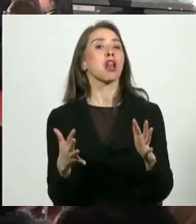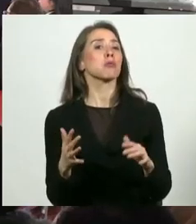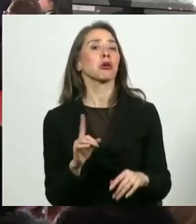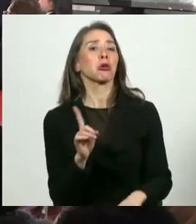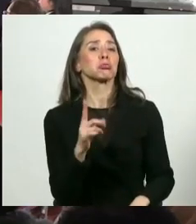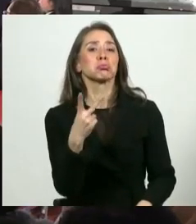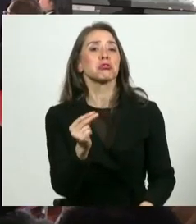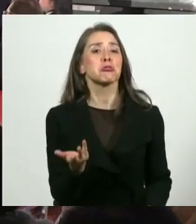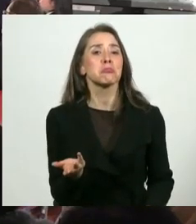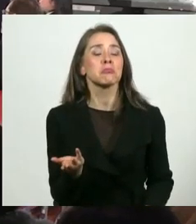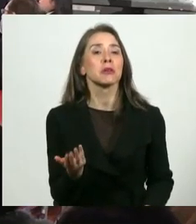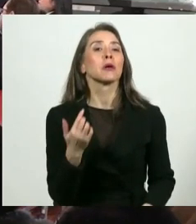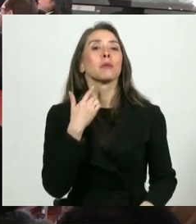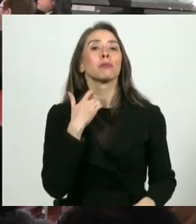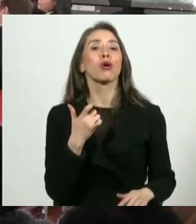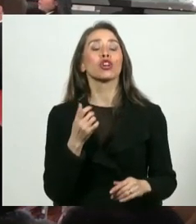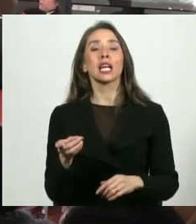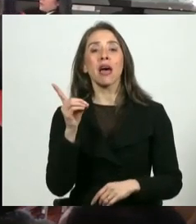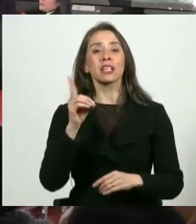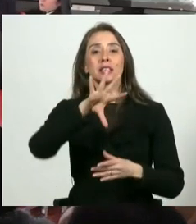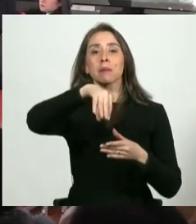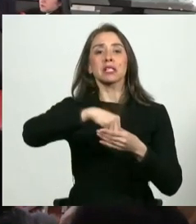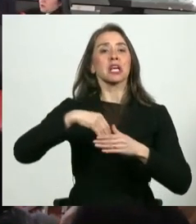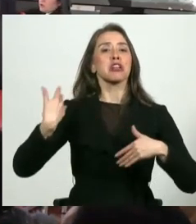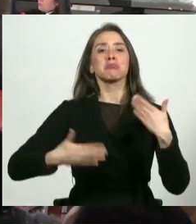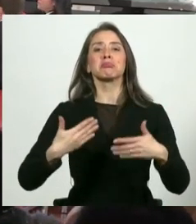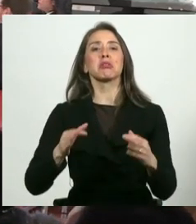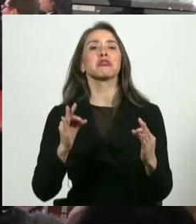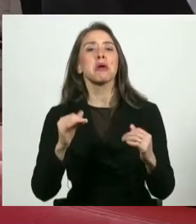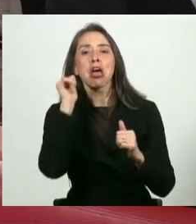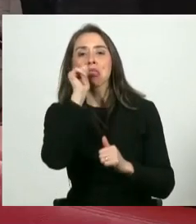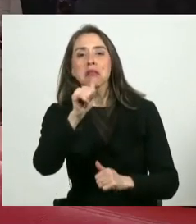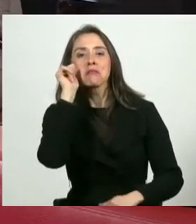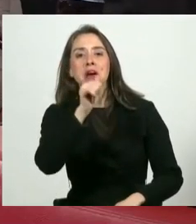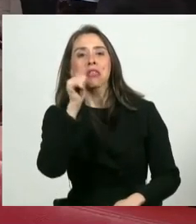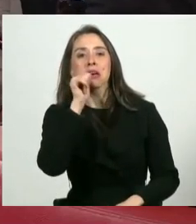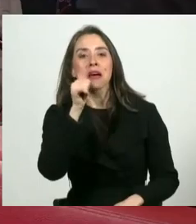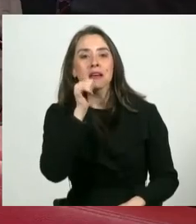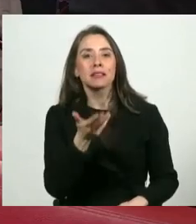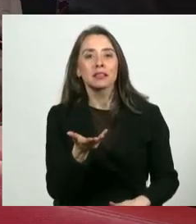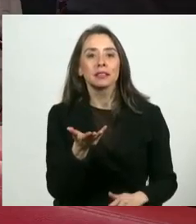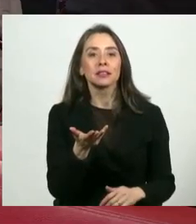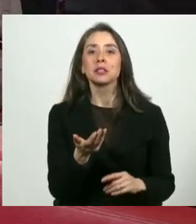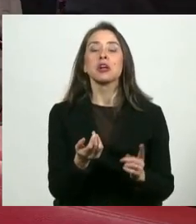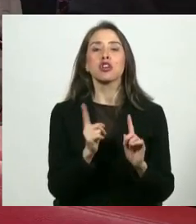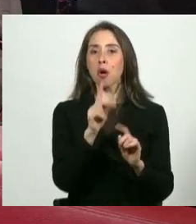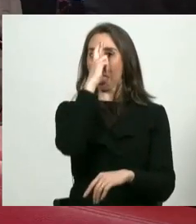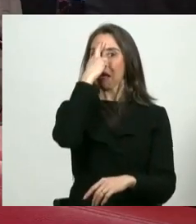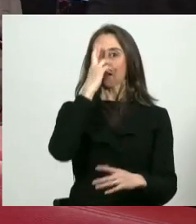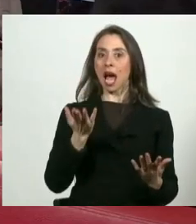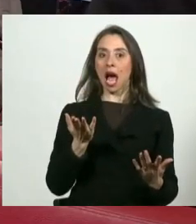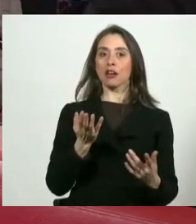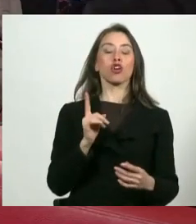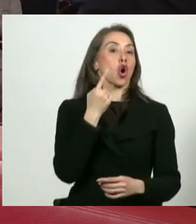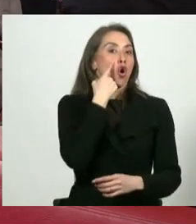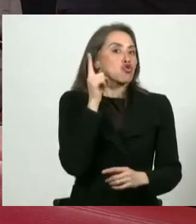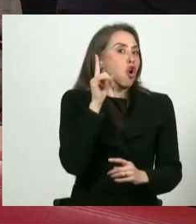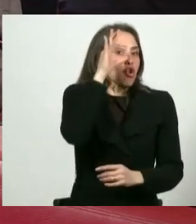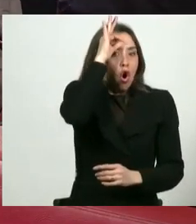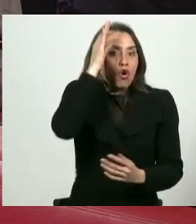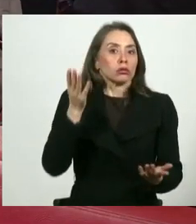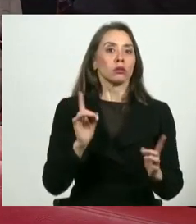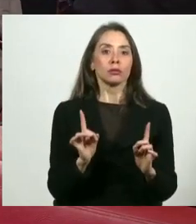Probablemente no, porque pasaría a ser algo regular, algo cotidiano, algo no extraño ni desconocido.